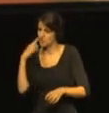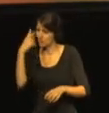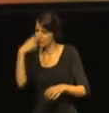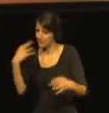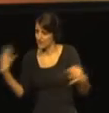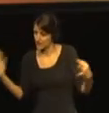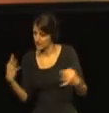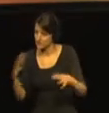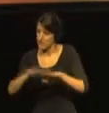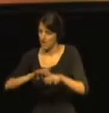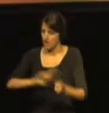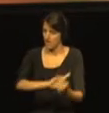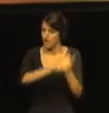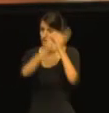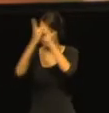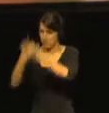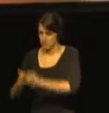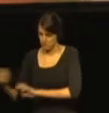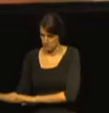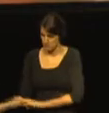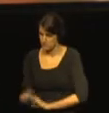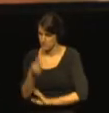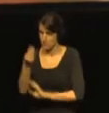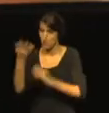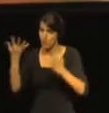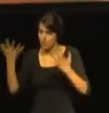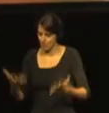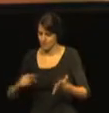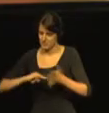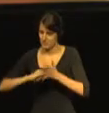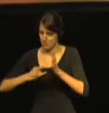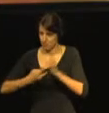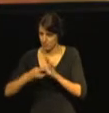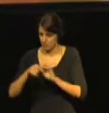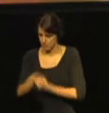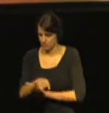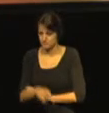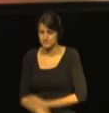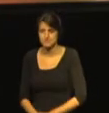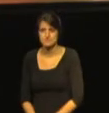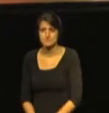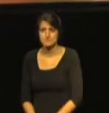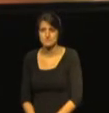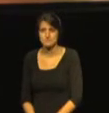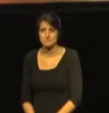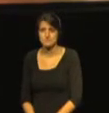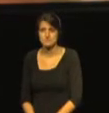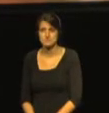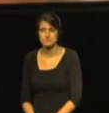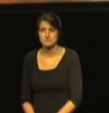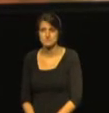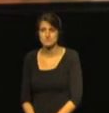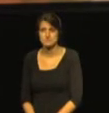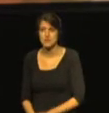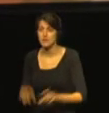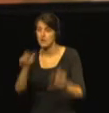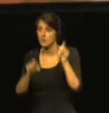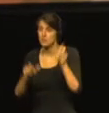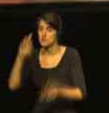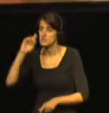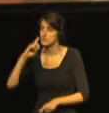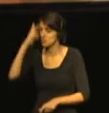realizado este proyecto. Las personas con sordoceguera, sus familiares, las organizaciones